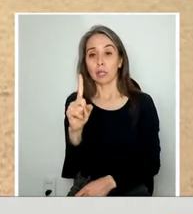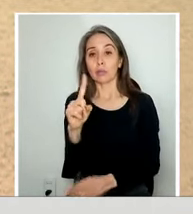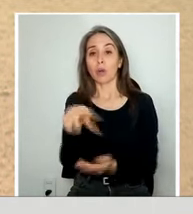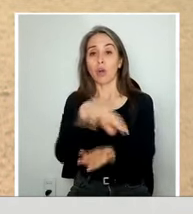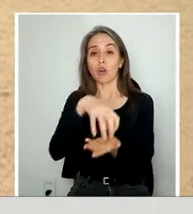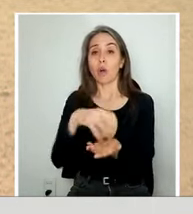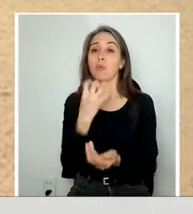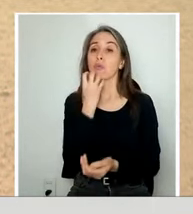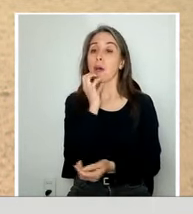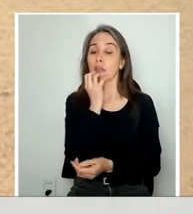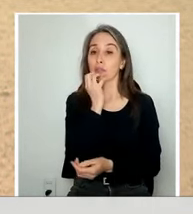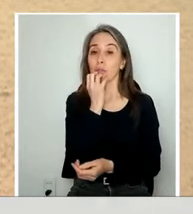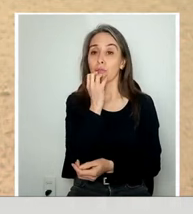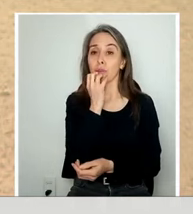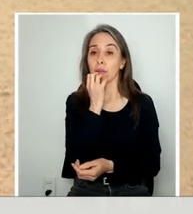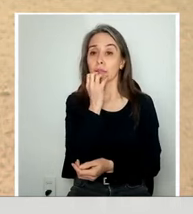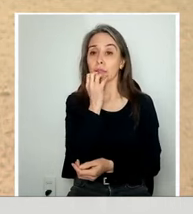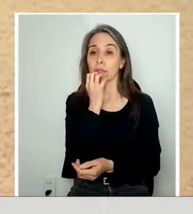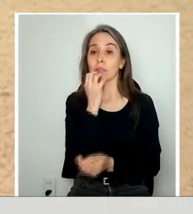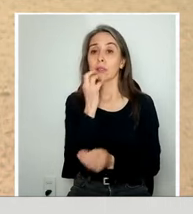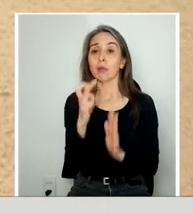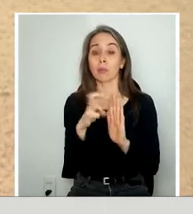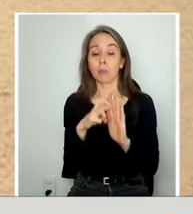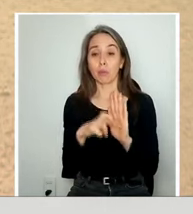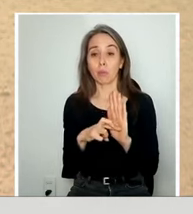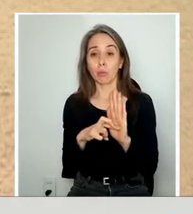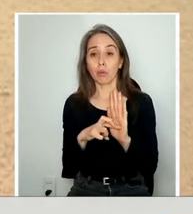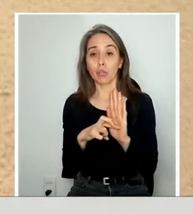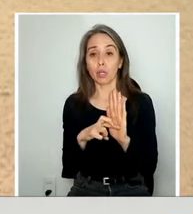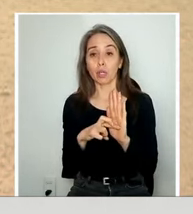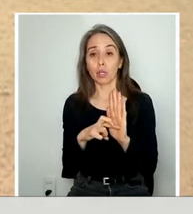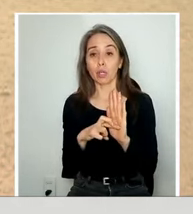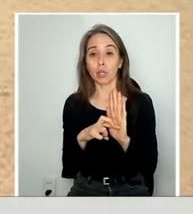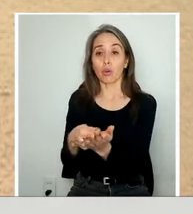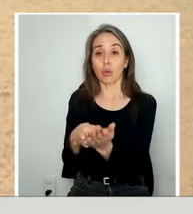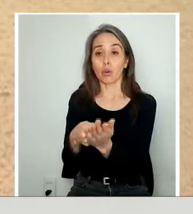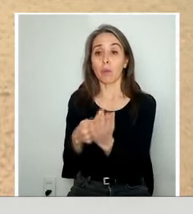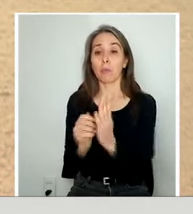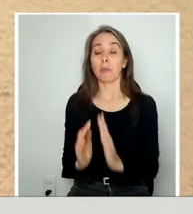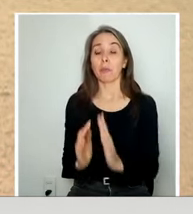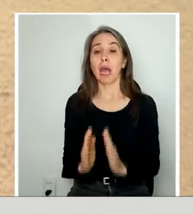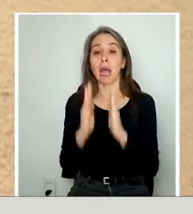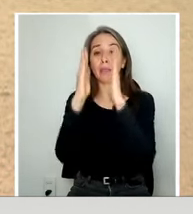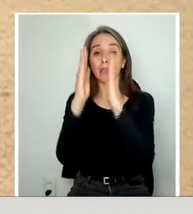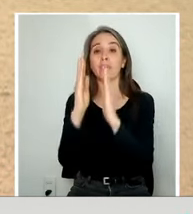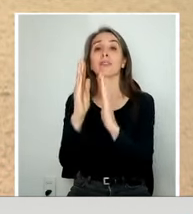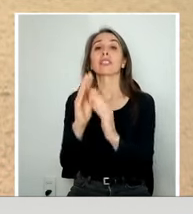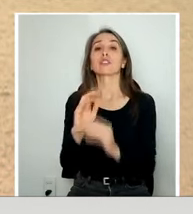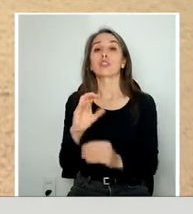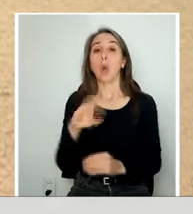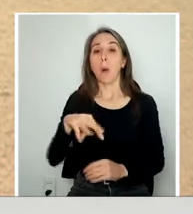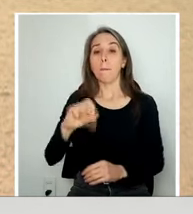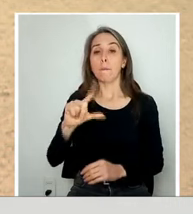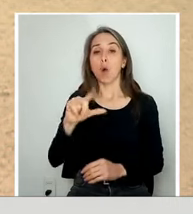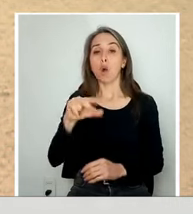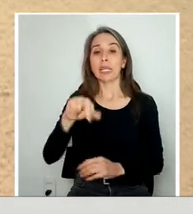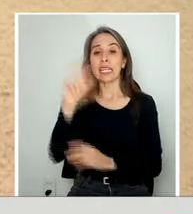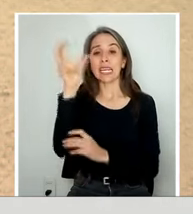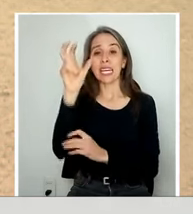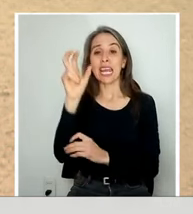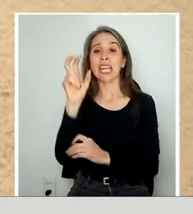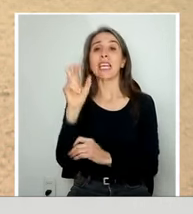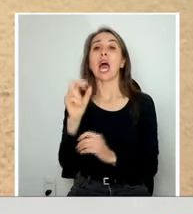antofagasta en razón de que el proyecto adquisición de El molinera de antofagasta con código bip